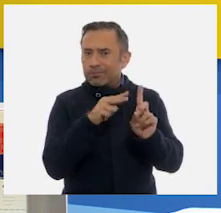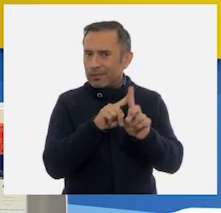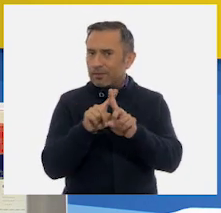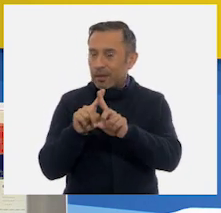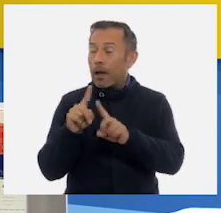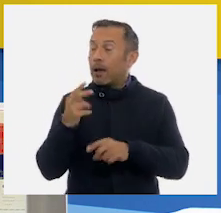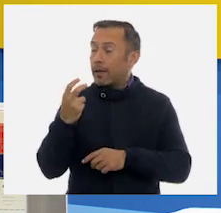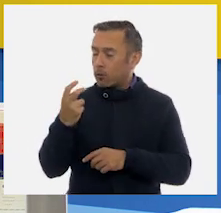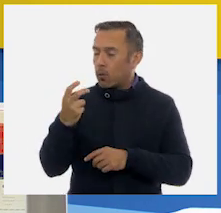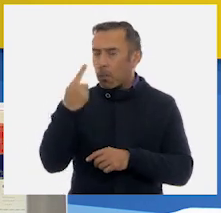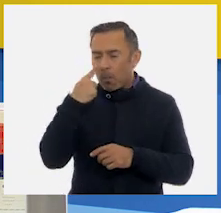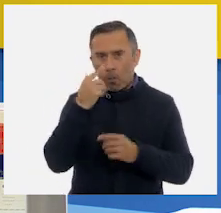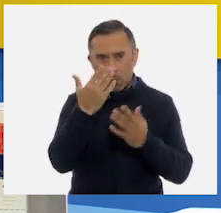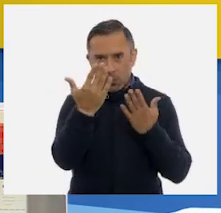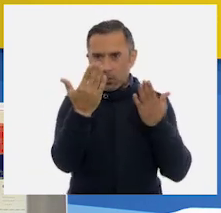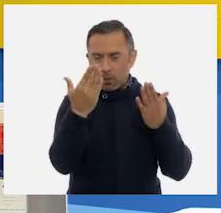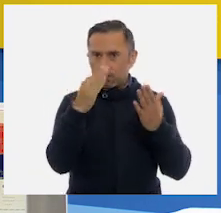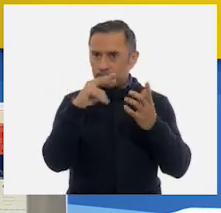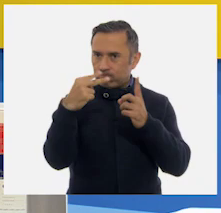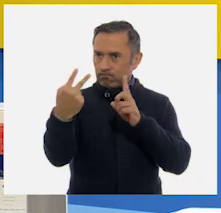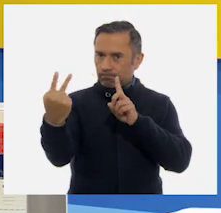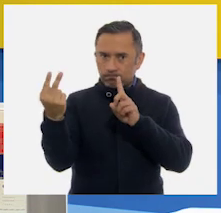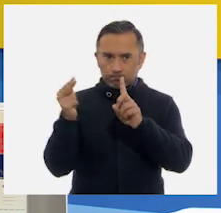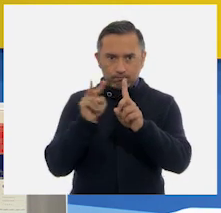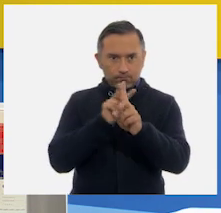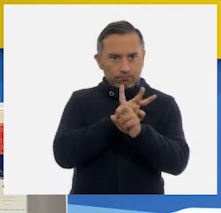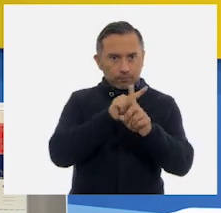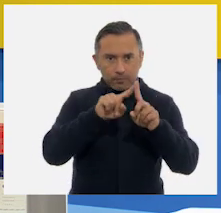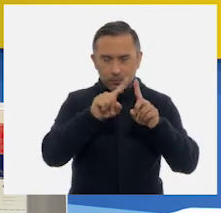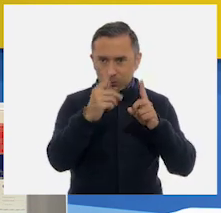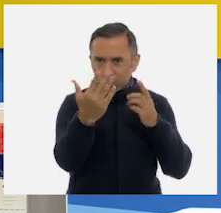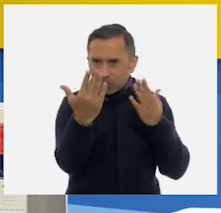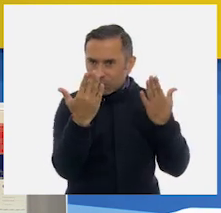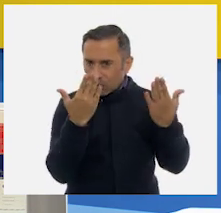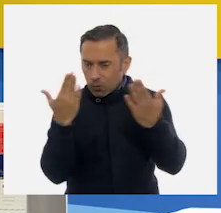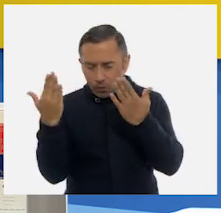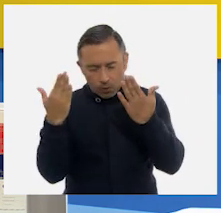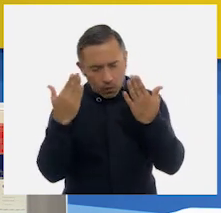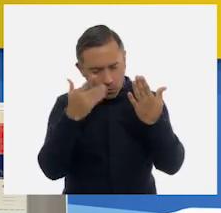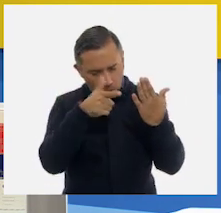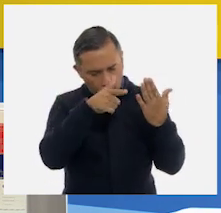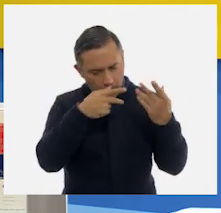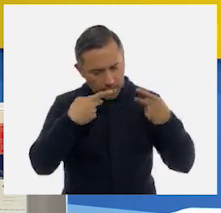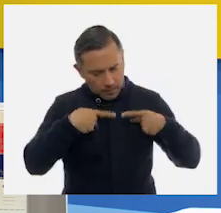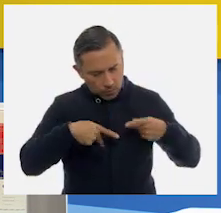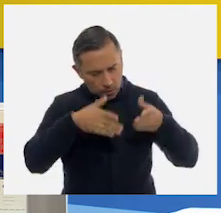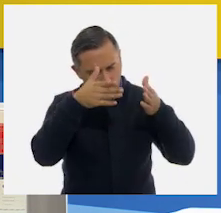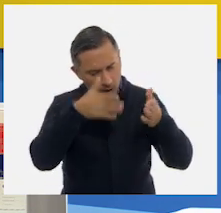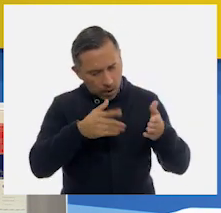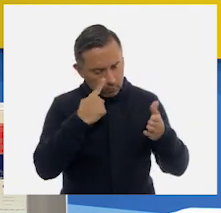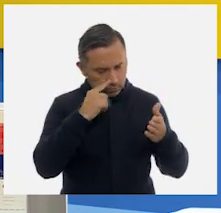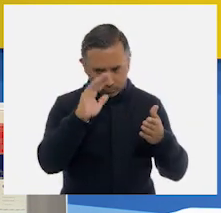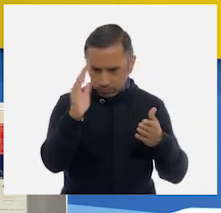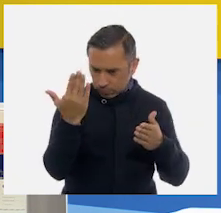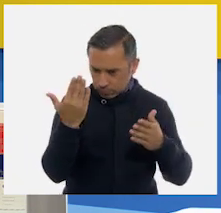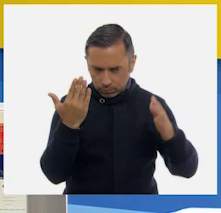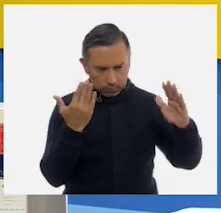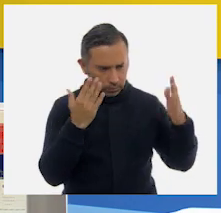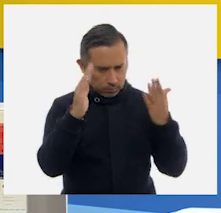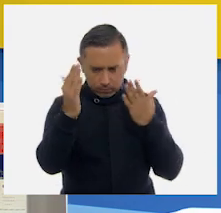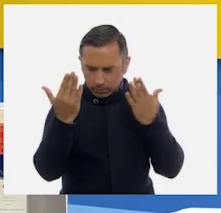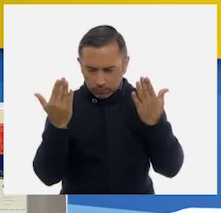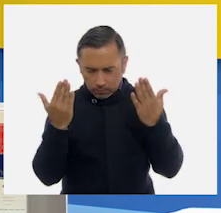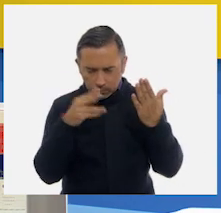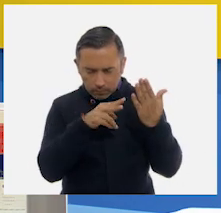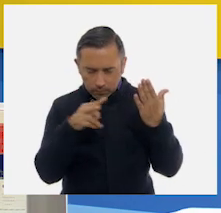varias perspectivas en torno a un mismo acontecimiento y o personaje enriquecerá siempre nuestra mirada como